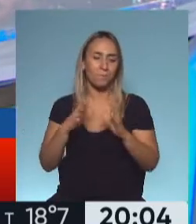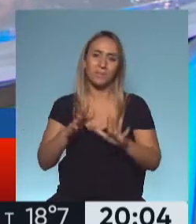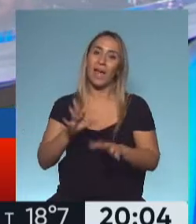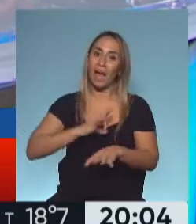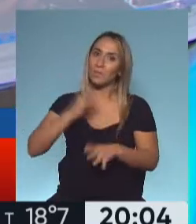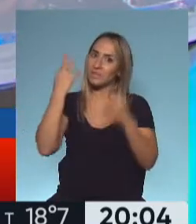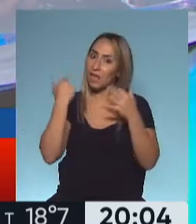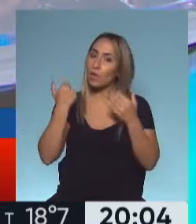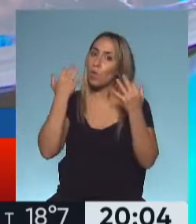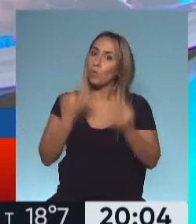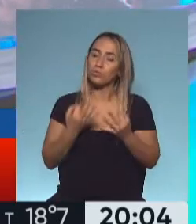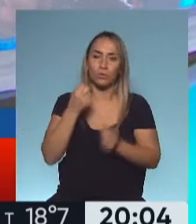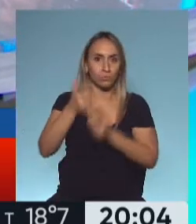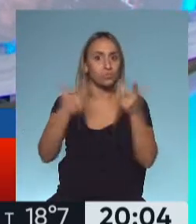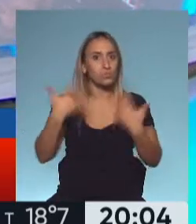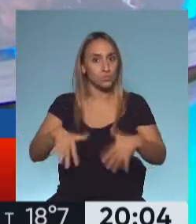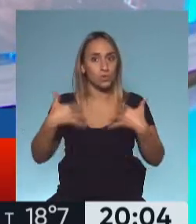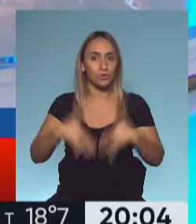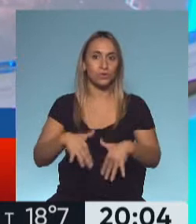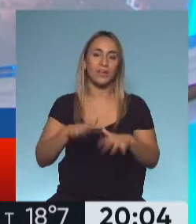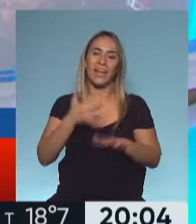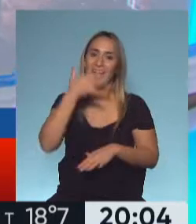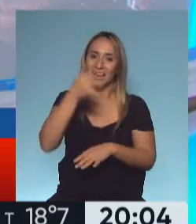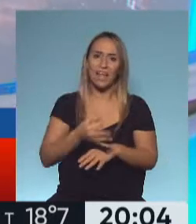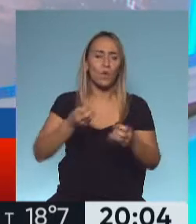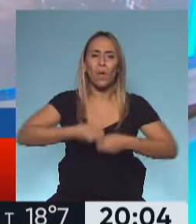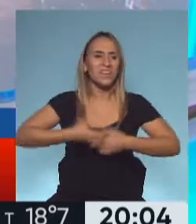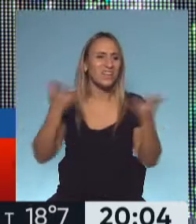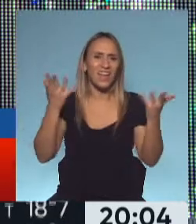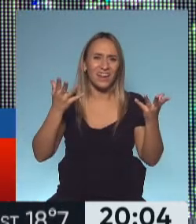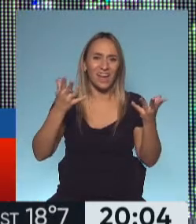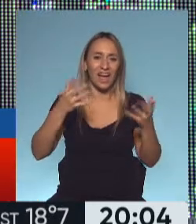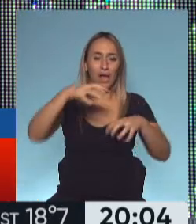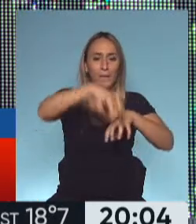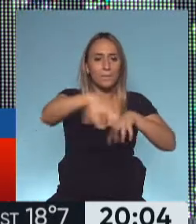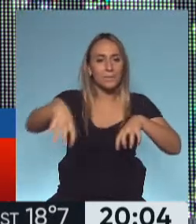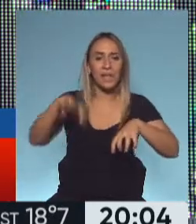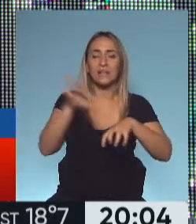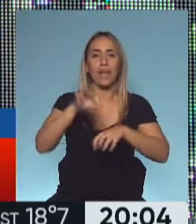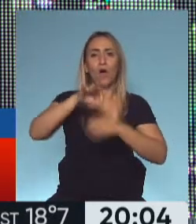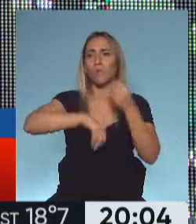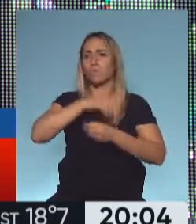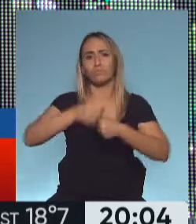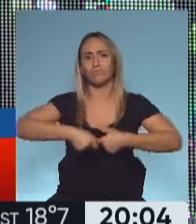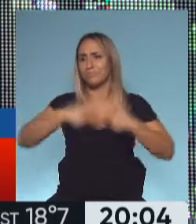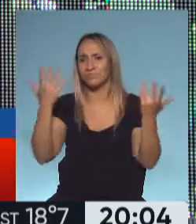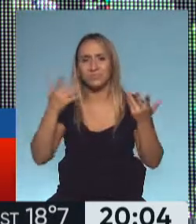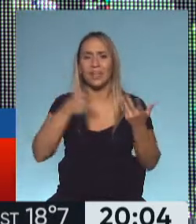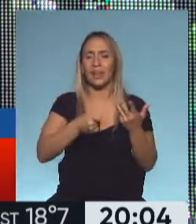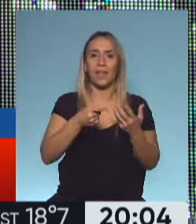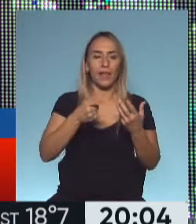que cualquier escenario o cualquier ejemplo de reactivación hay que agregarle enseguida términos como